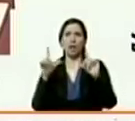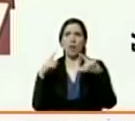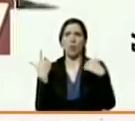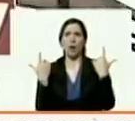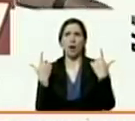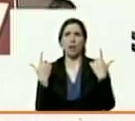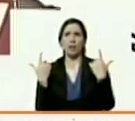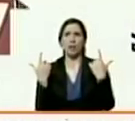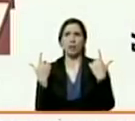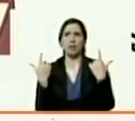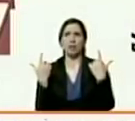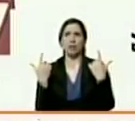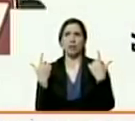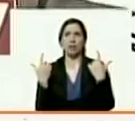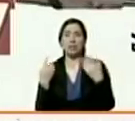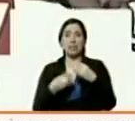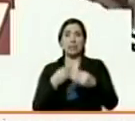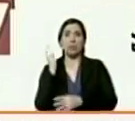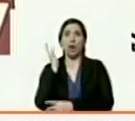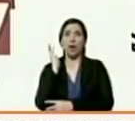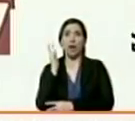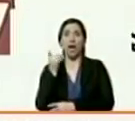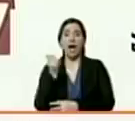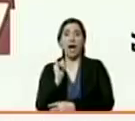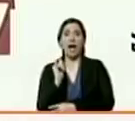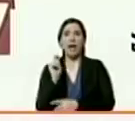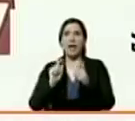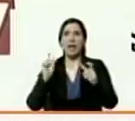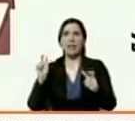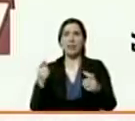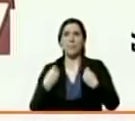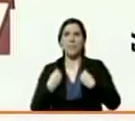el trabajo en La Guaira, que hicimos el acto, hay gente que vive en calabozo,